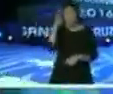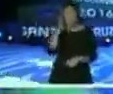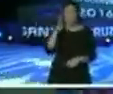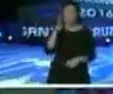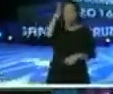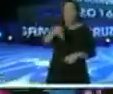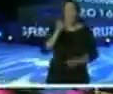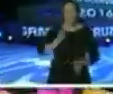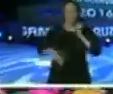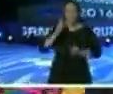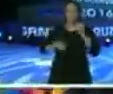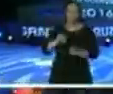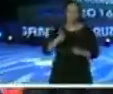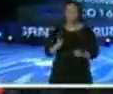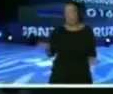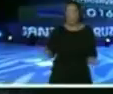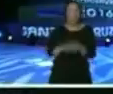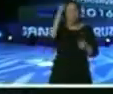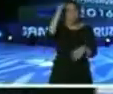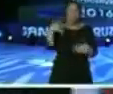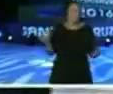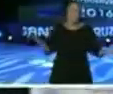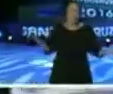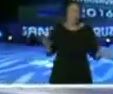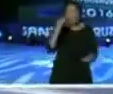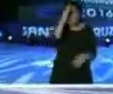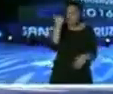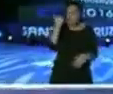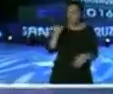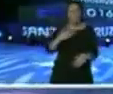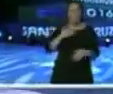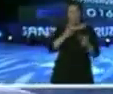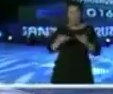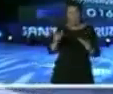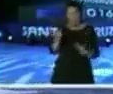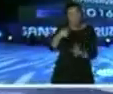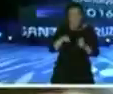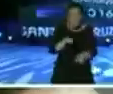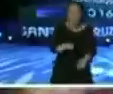escaño. Bermúdez a mi gente la bendice tú.